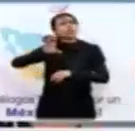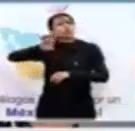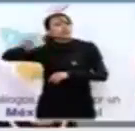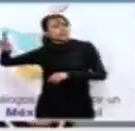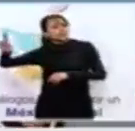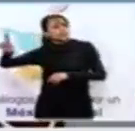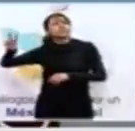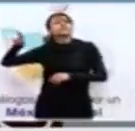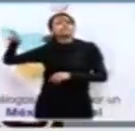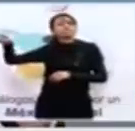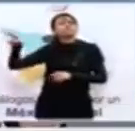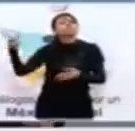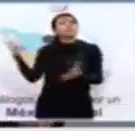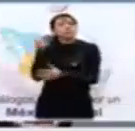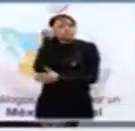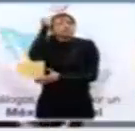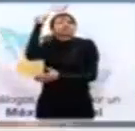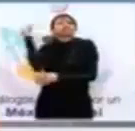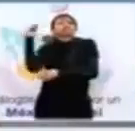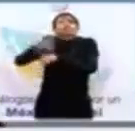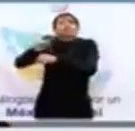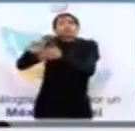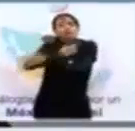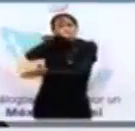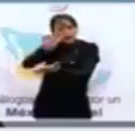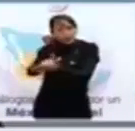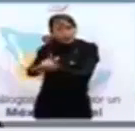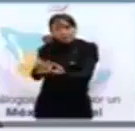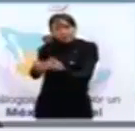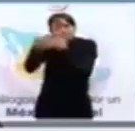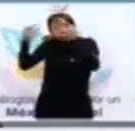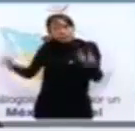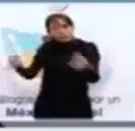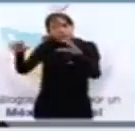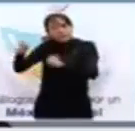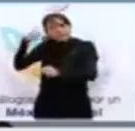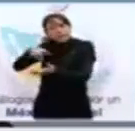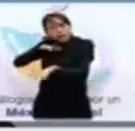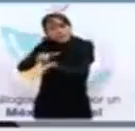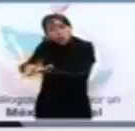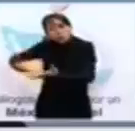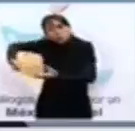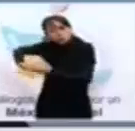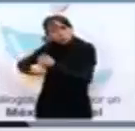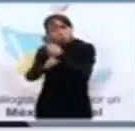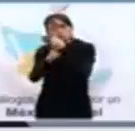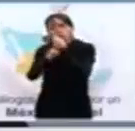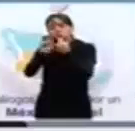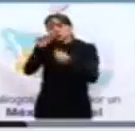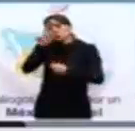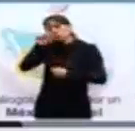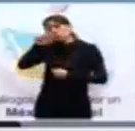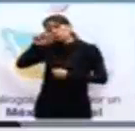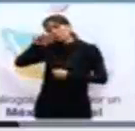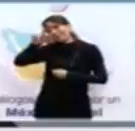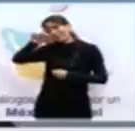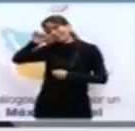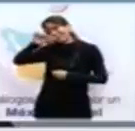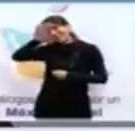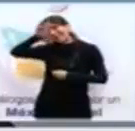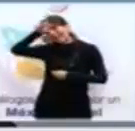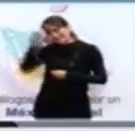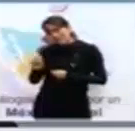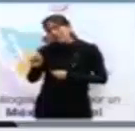Rica sacó una ley territorial que se alimentó mucho de la Ley de Desarrollo Rural Sustentable. Entonces yo digo, cuando tengo estas reflexiones en